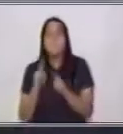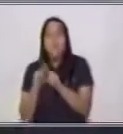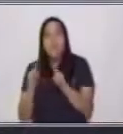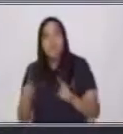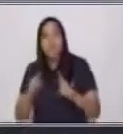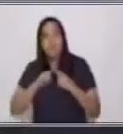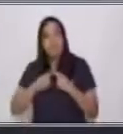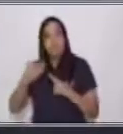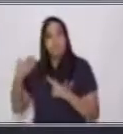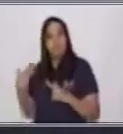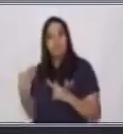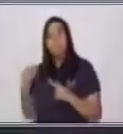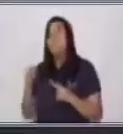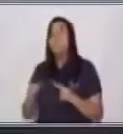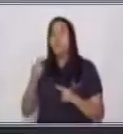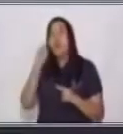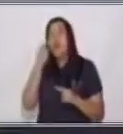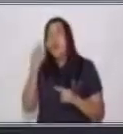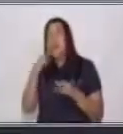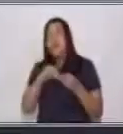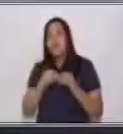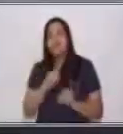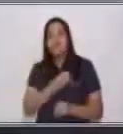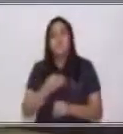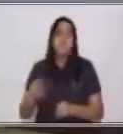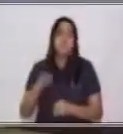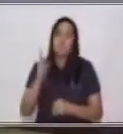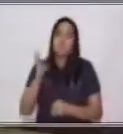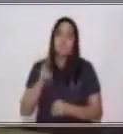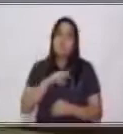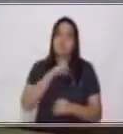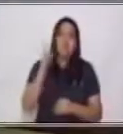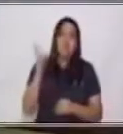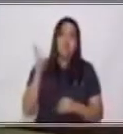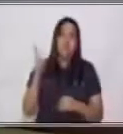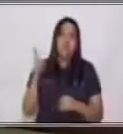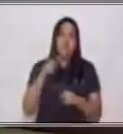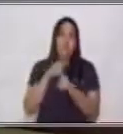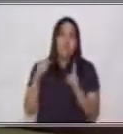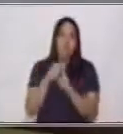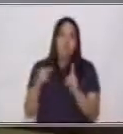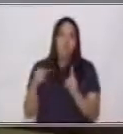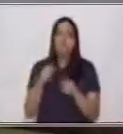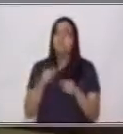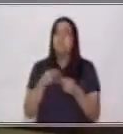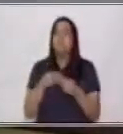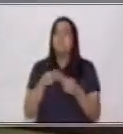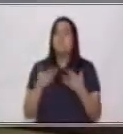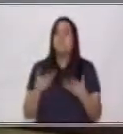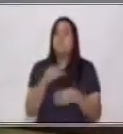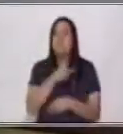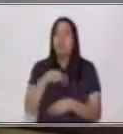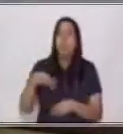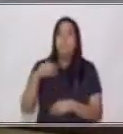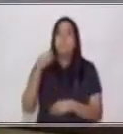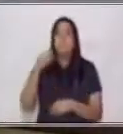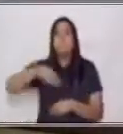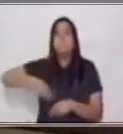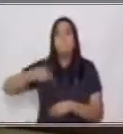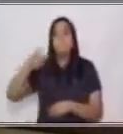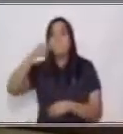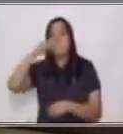0. Y entonces nuestra matriz nos queda así. Nos queda con una diagonal de